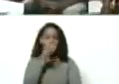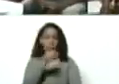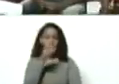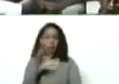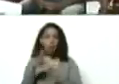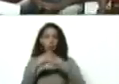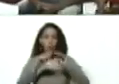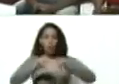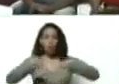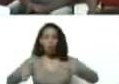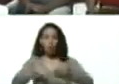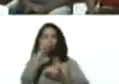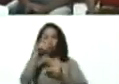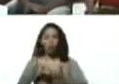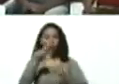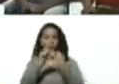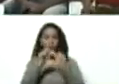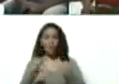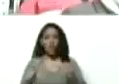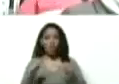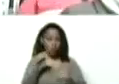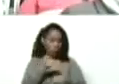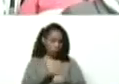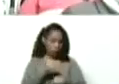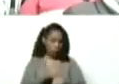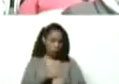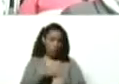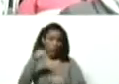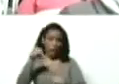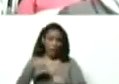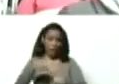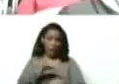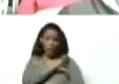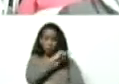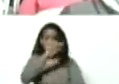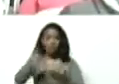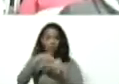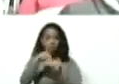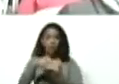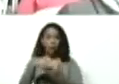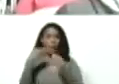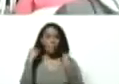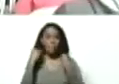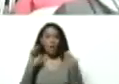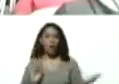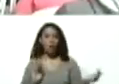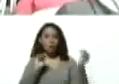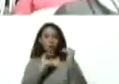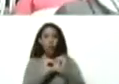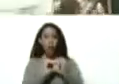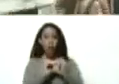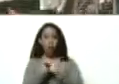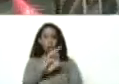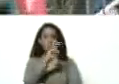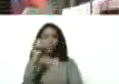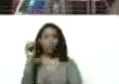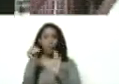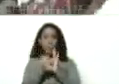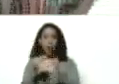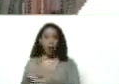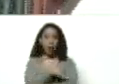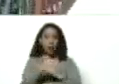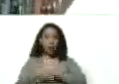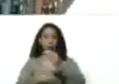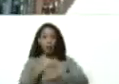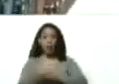todo el territorio nacional. Se está fijando la hora desde aquí de la dirección nacional para que simultáneamente en las más de 200 mil calles se hagan